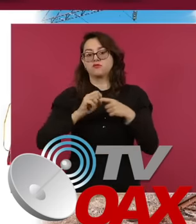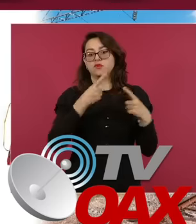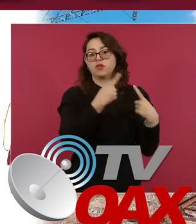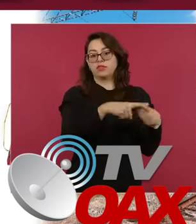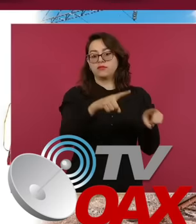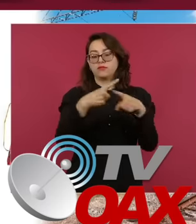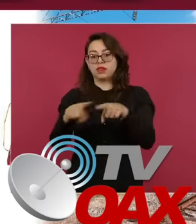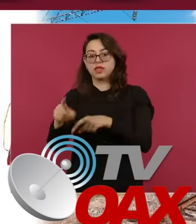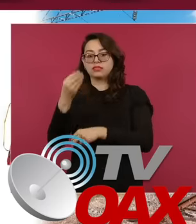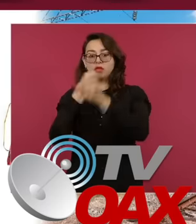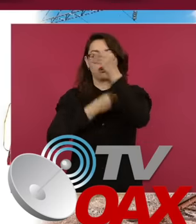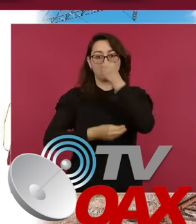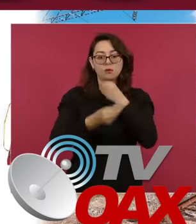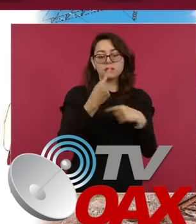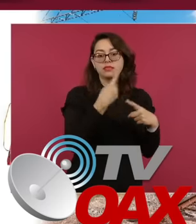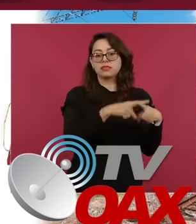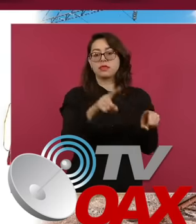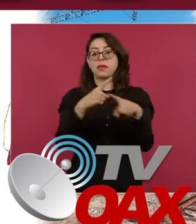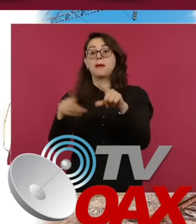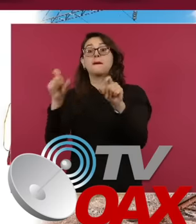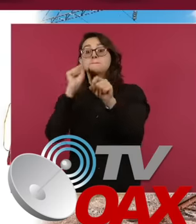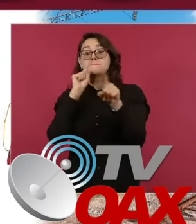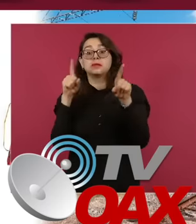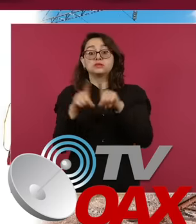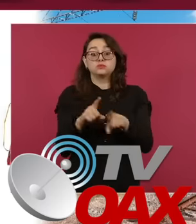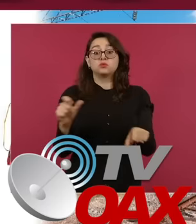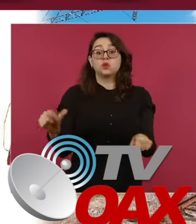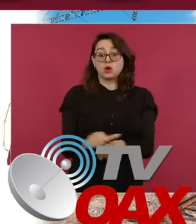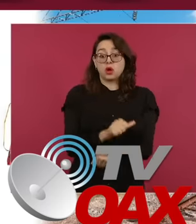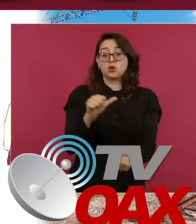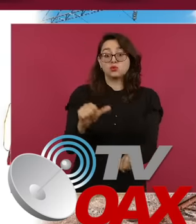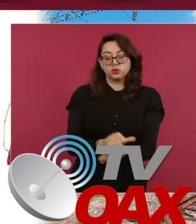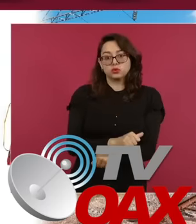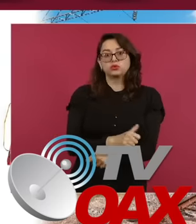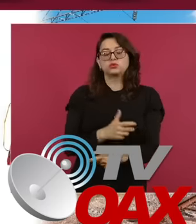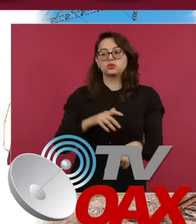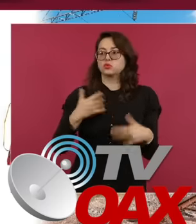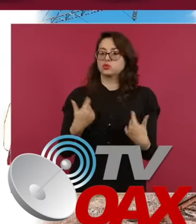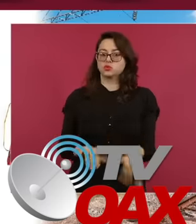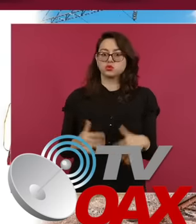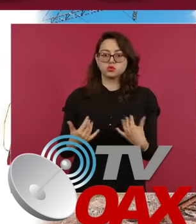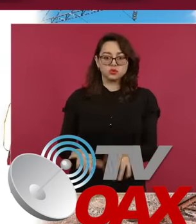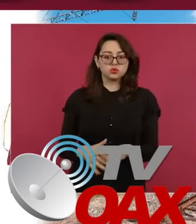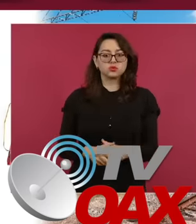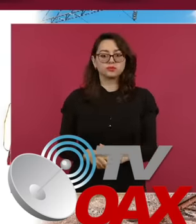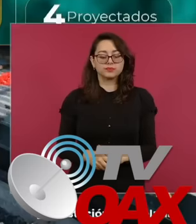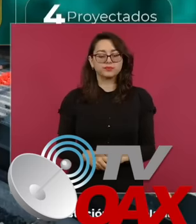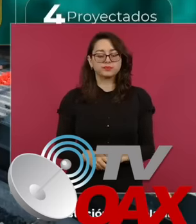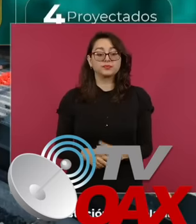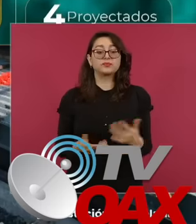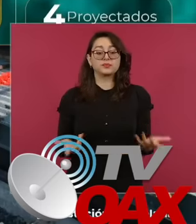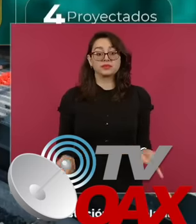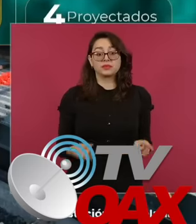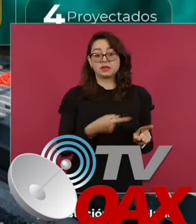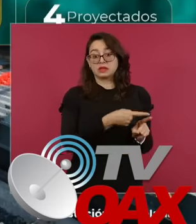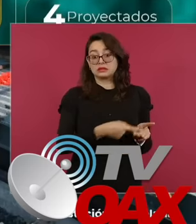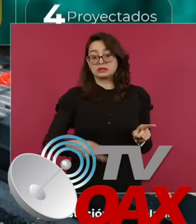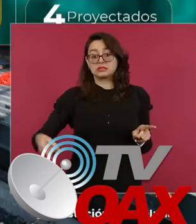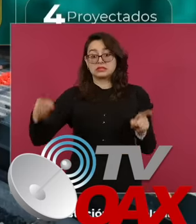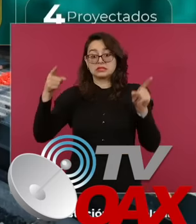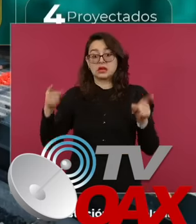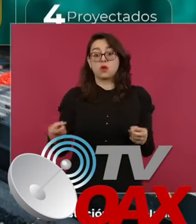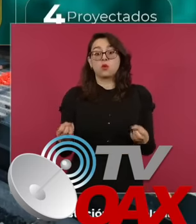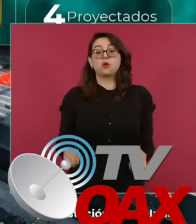automóviles que se requieren para la península de Yucatán. En la siguiente lámina podemos observar que este tramo ya lleva